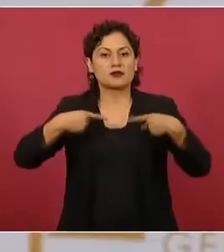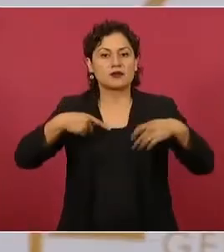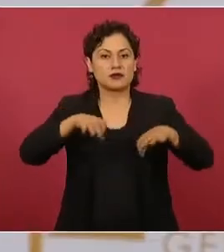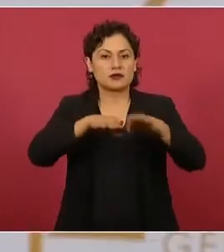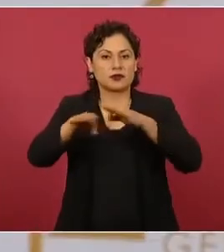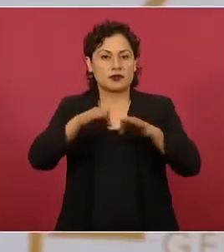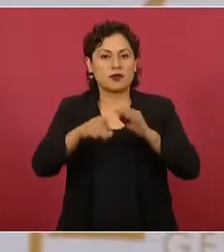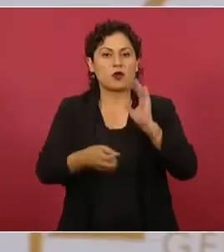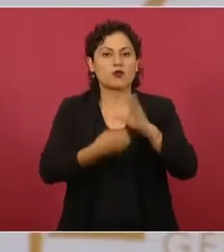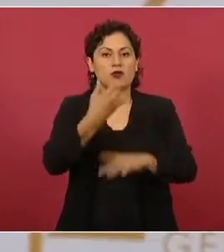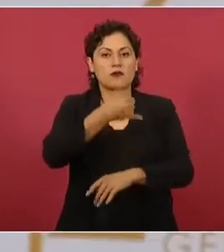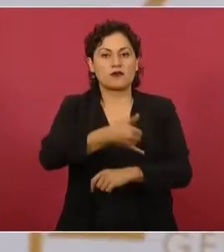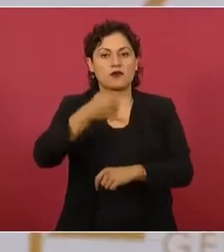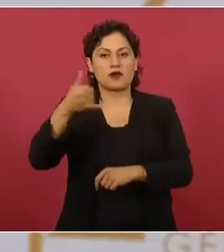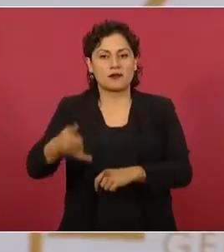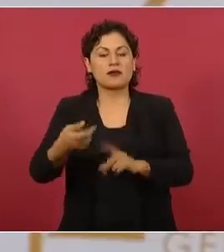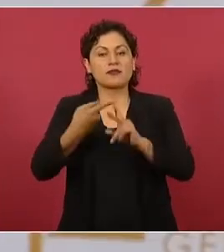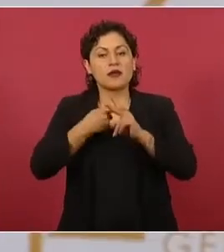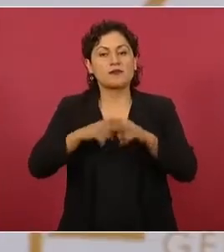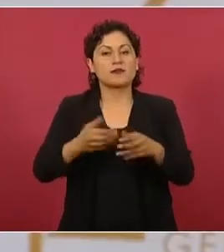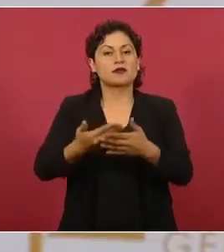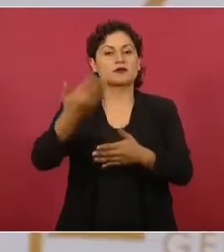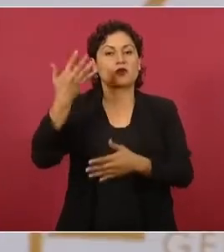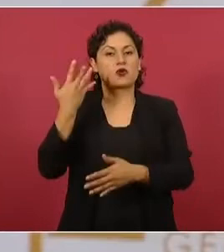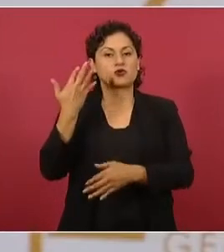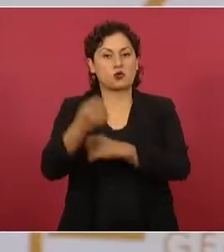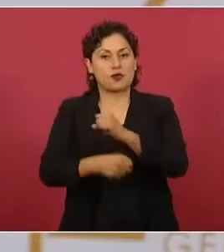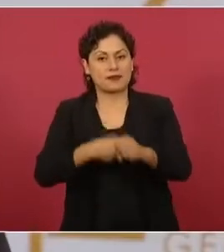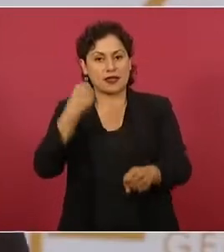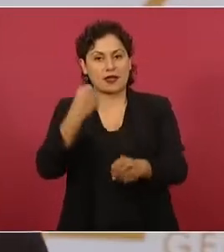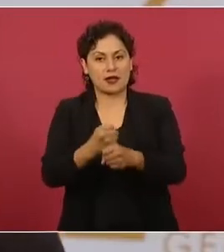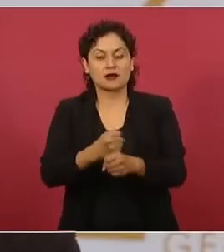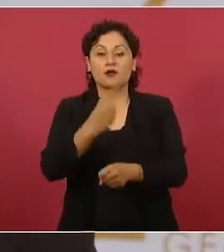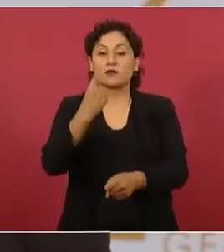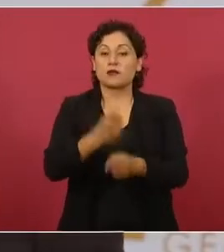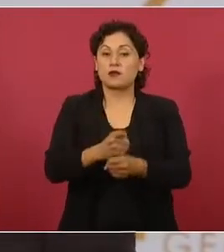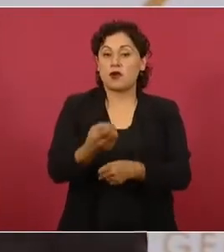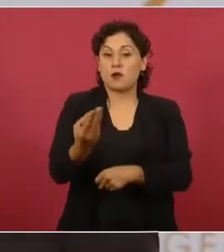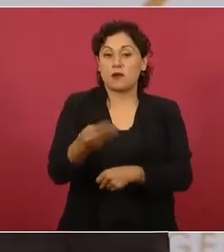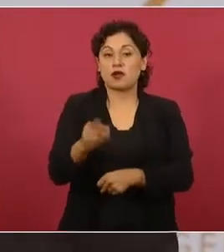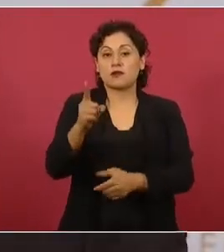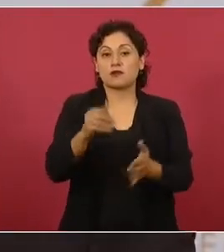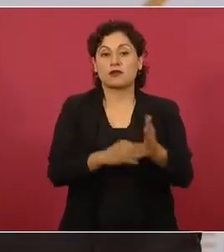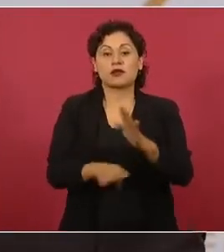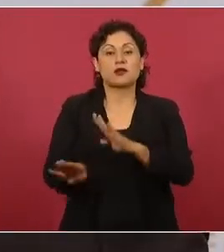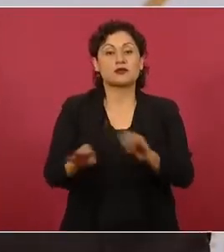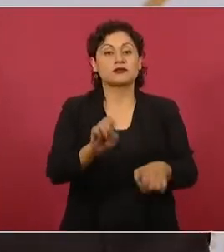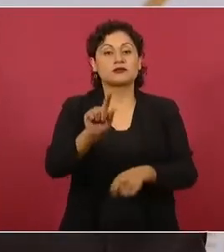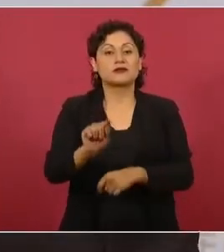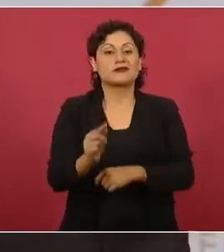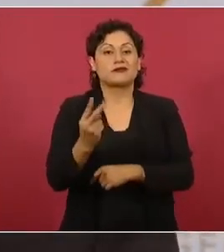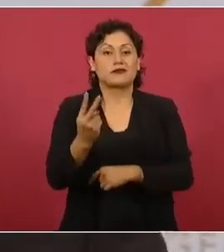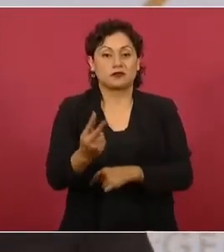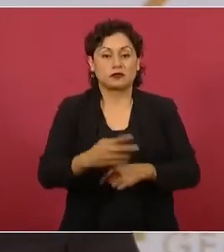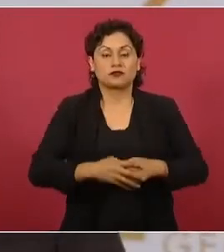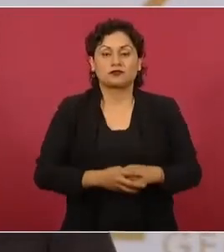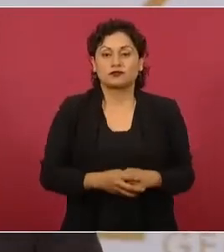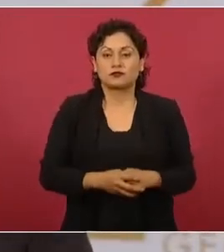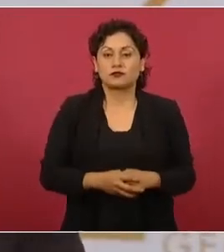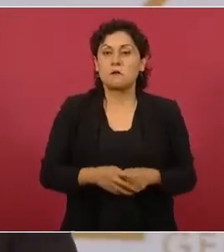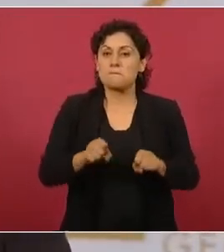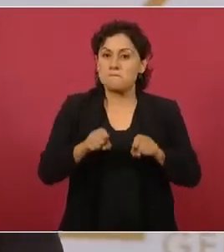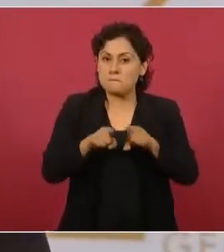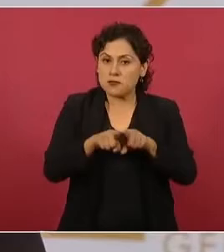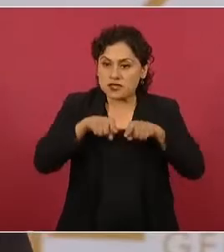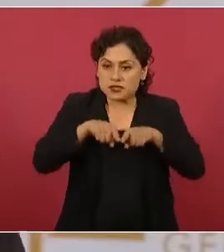Entró en vigor hace 50 años, el 1 de mayo de 1972. De forma paralela, se desarrolló la